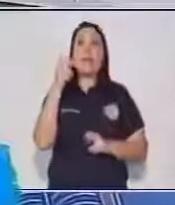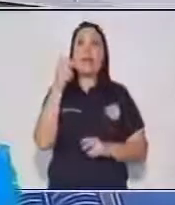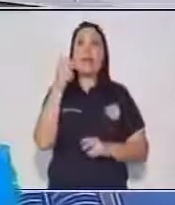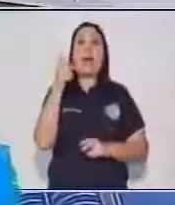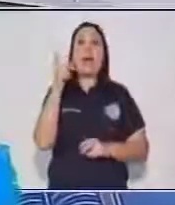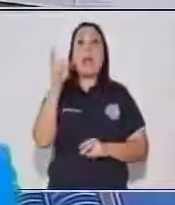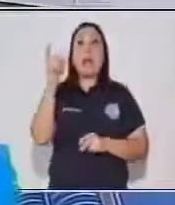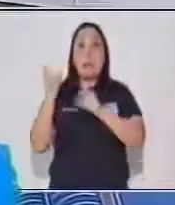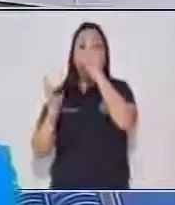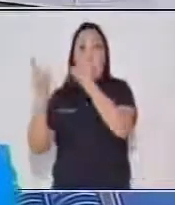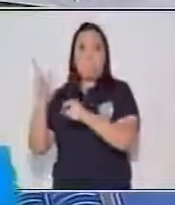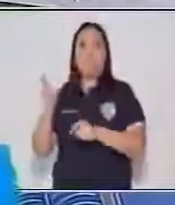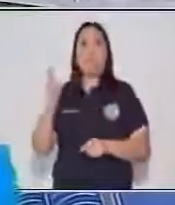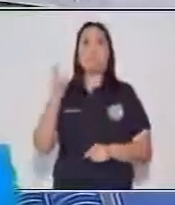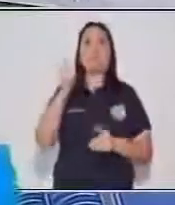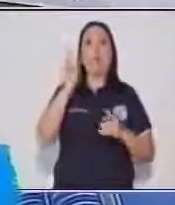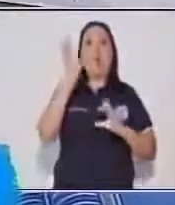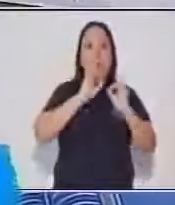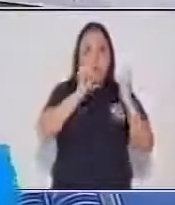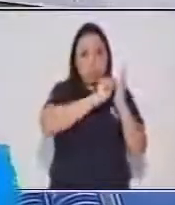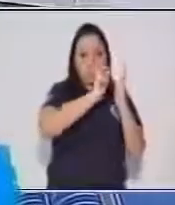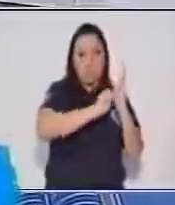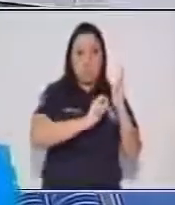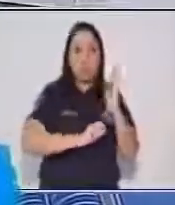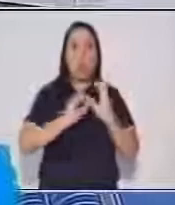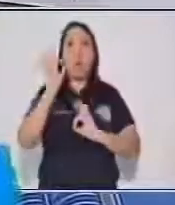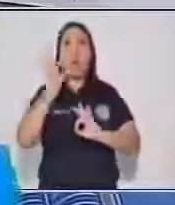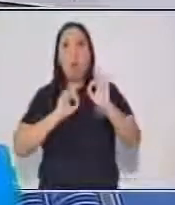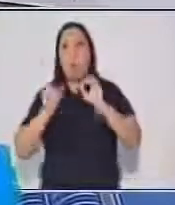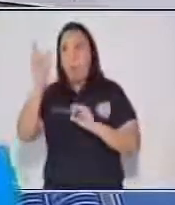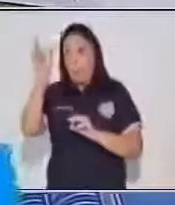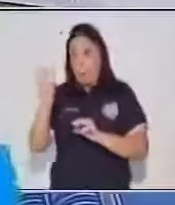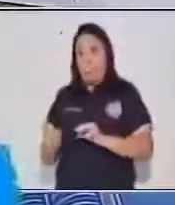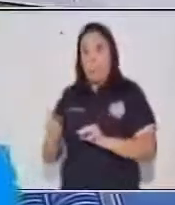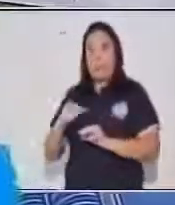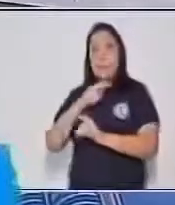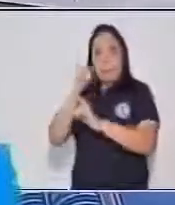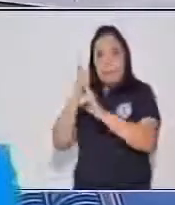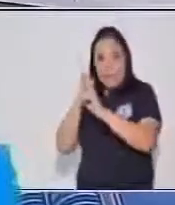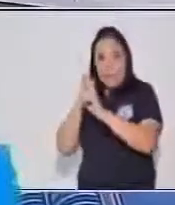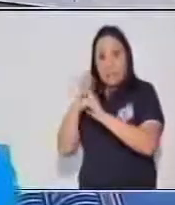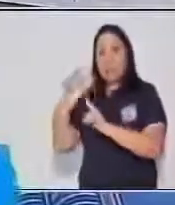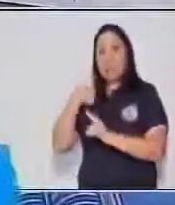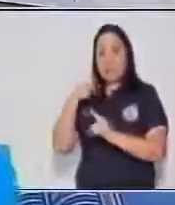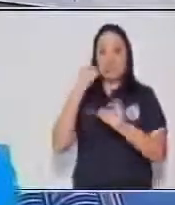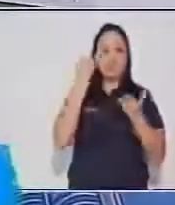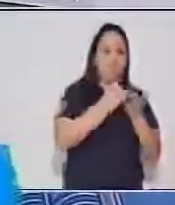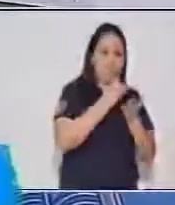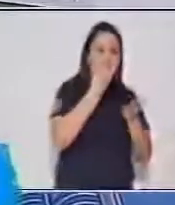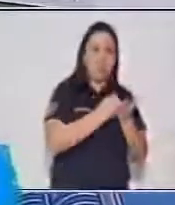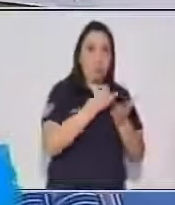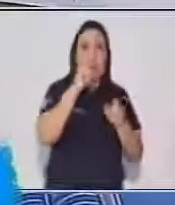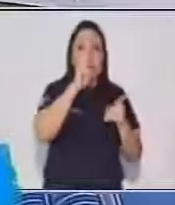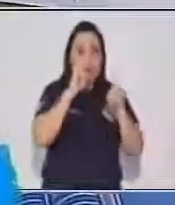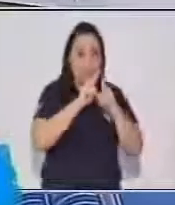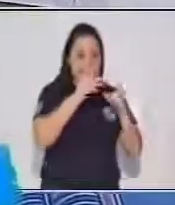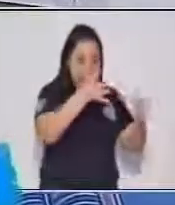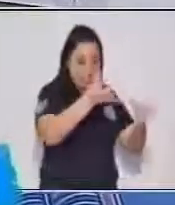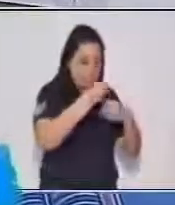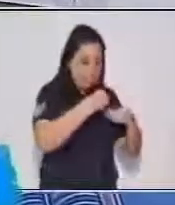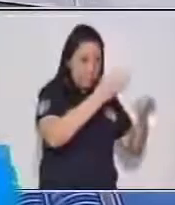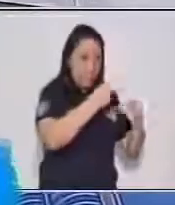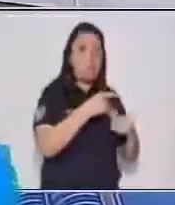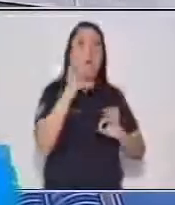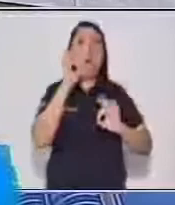o escritores, o vas a exponer sobre alguna persona en específico, puedes recopilar esa información visitando